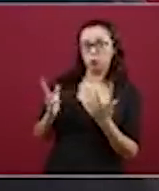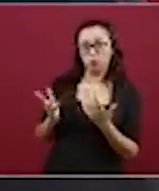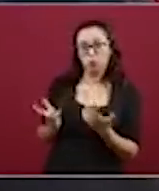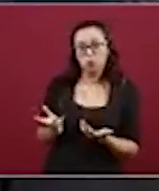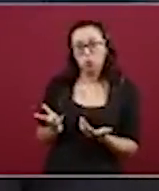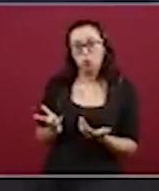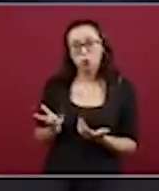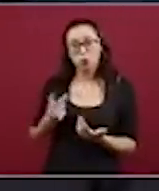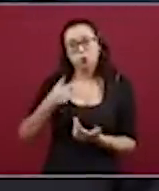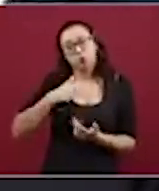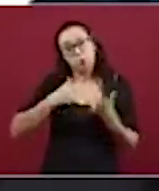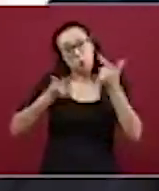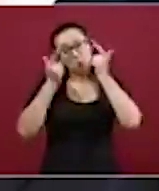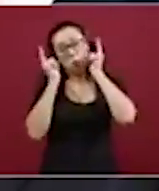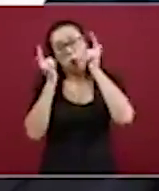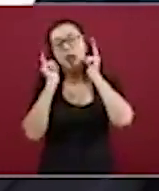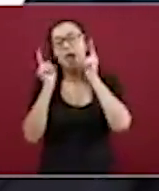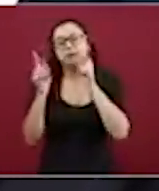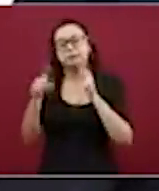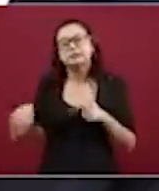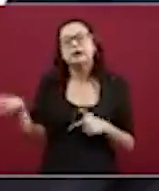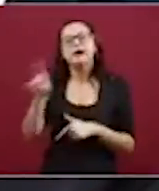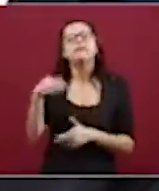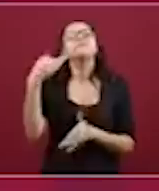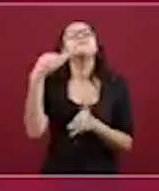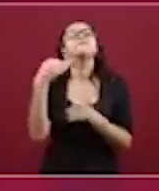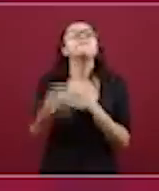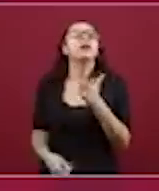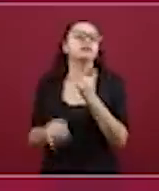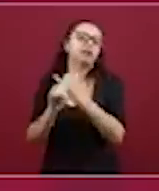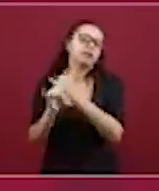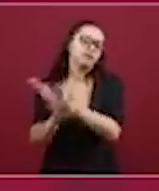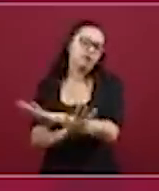por falta de información y que se